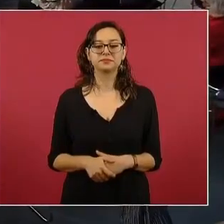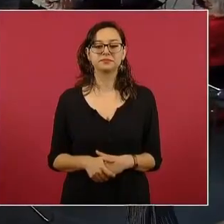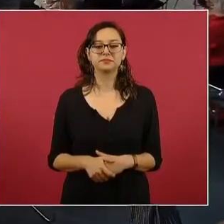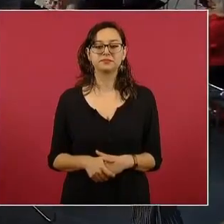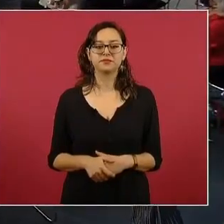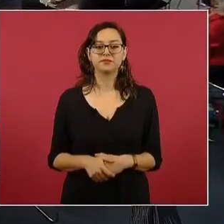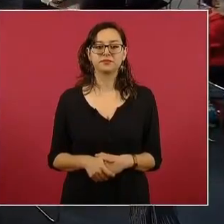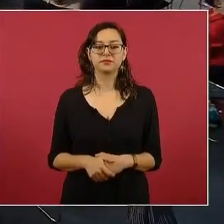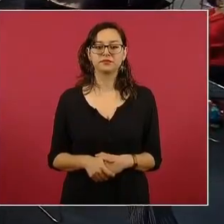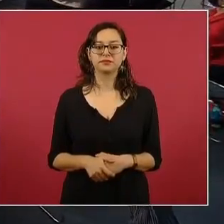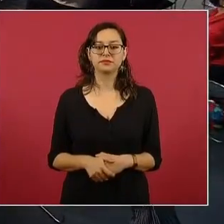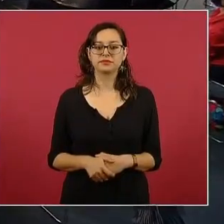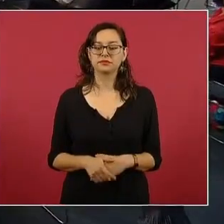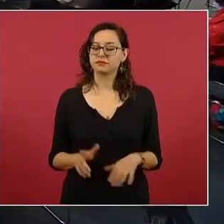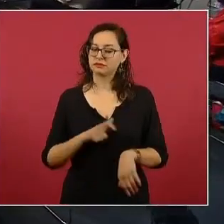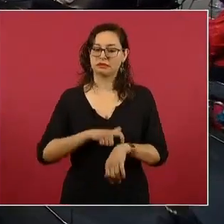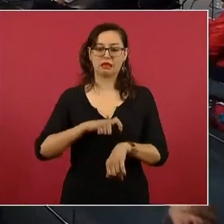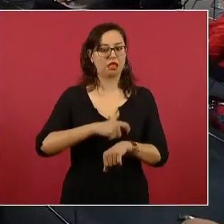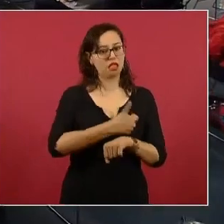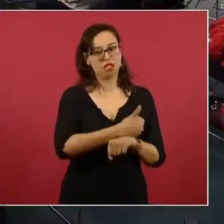No nos vamos a traspasar.